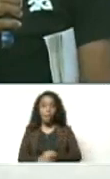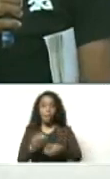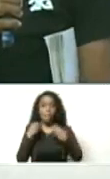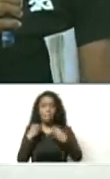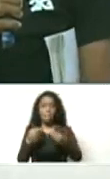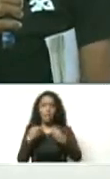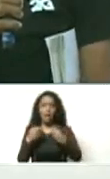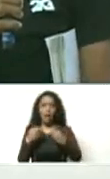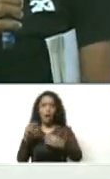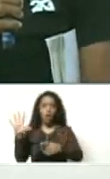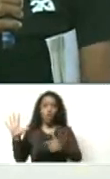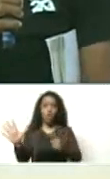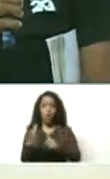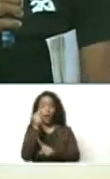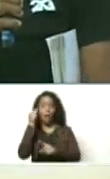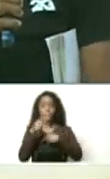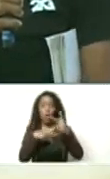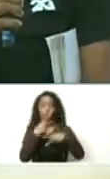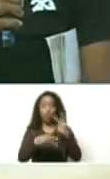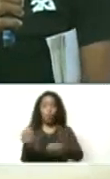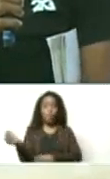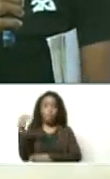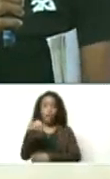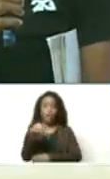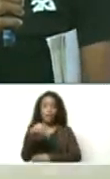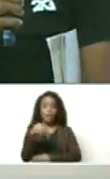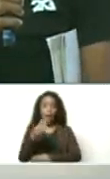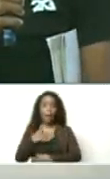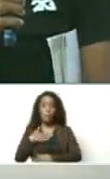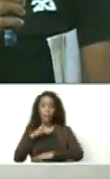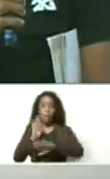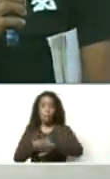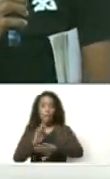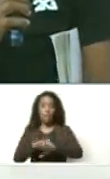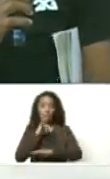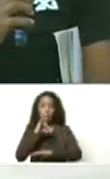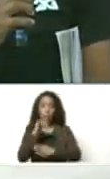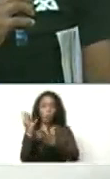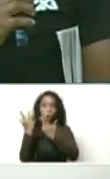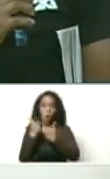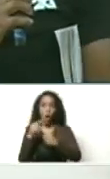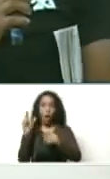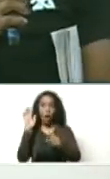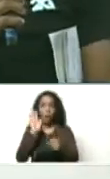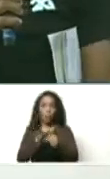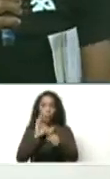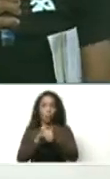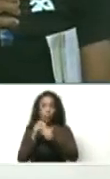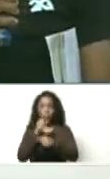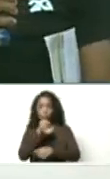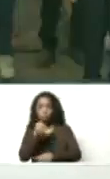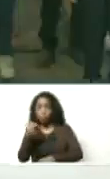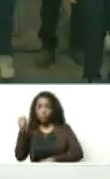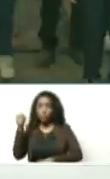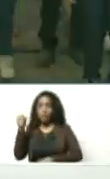lograr producir aún más. Me pasa unos datos ahí, vamos a darle la palabra ya. Adelante,